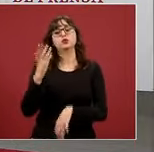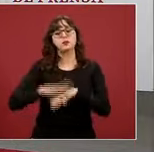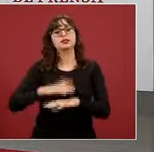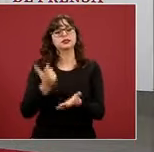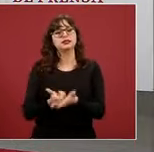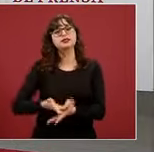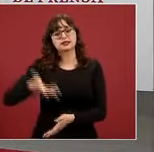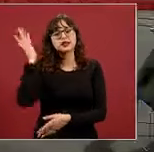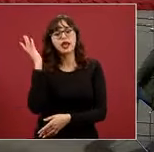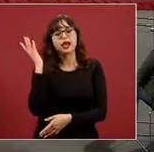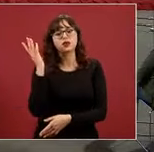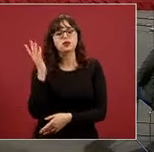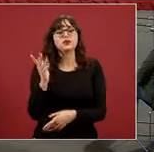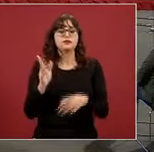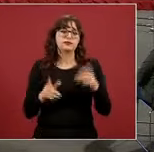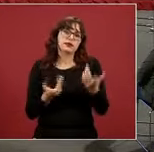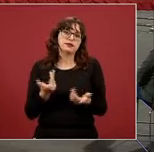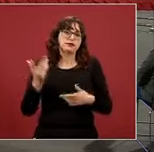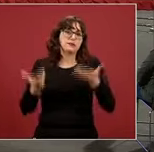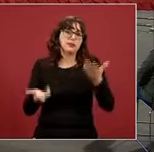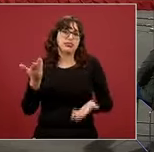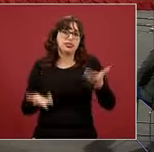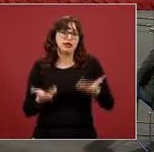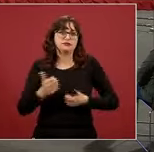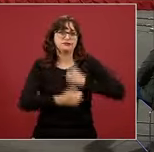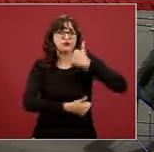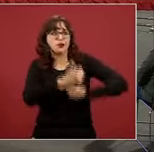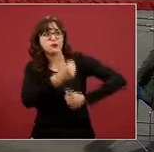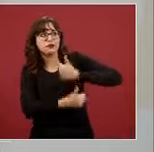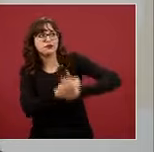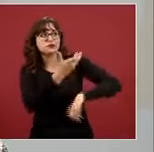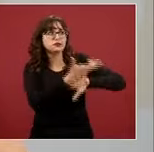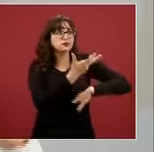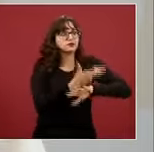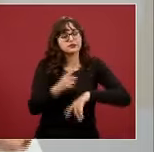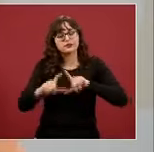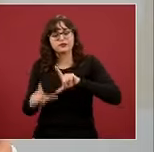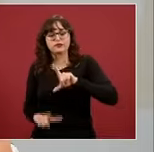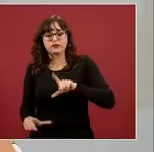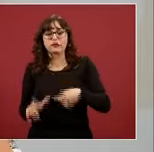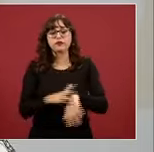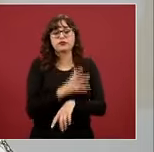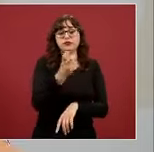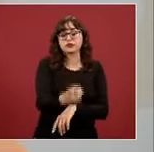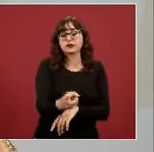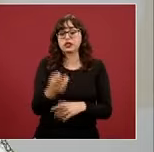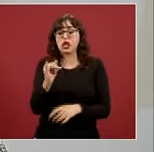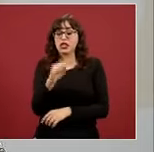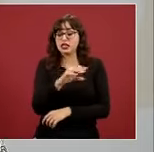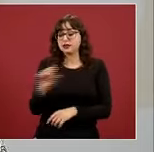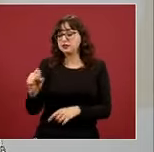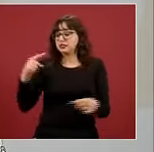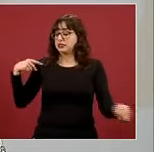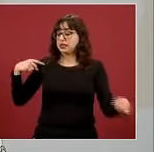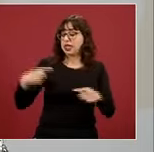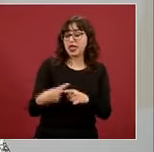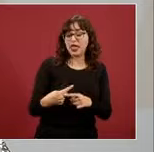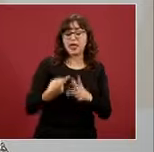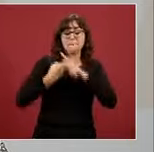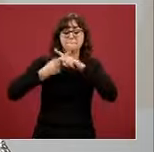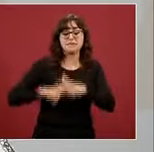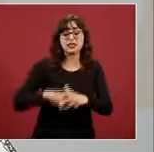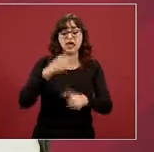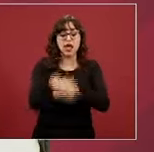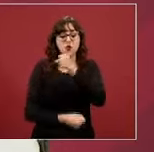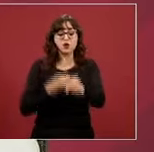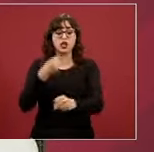mucho a partir del tipo de cambio. En ese sentido, el IMSS lo que hace es que en los primeros 3 meses del año deposita la cuota